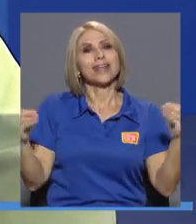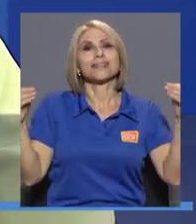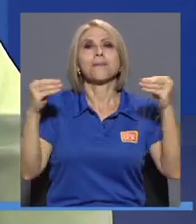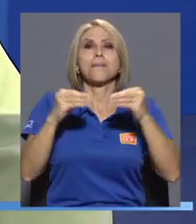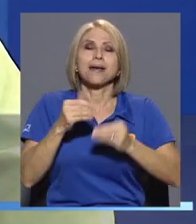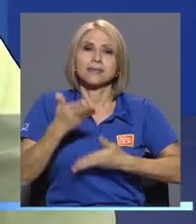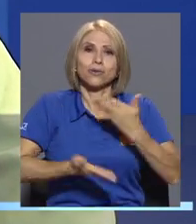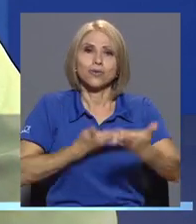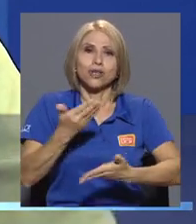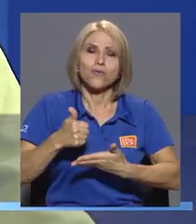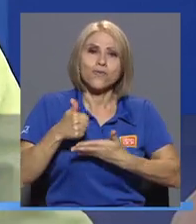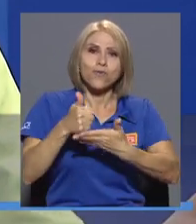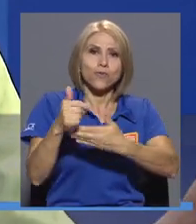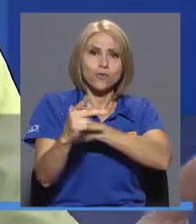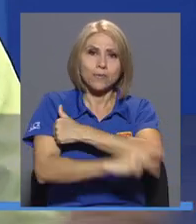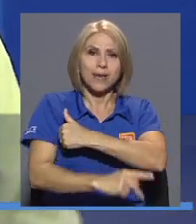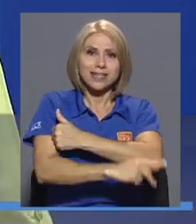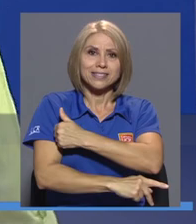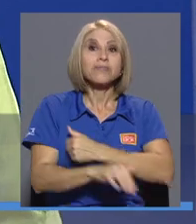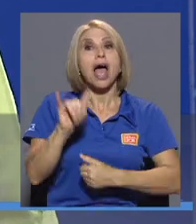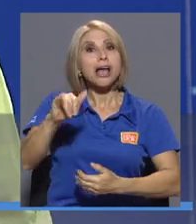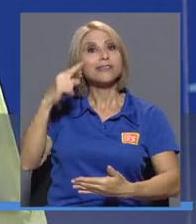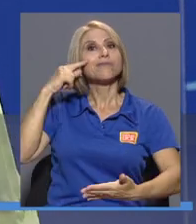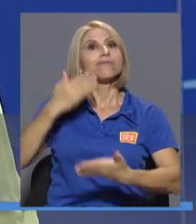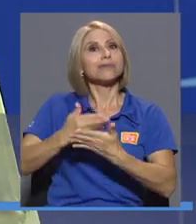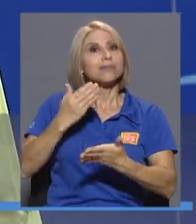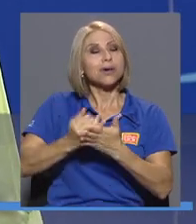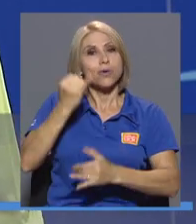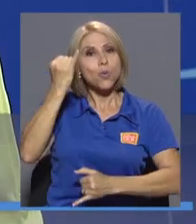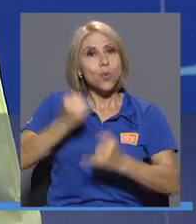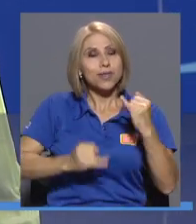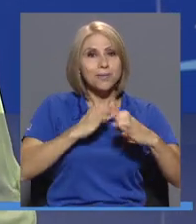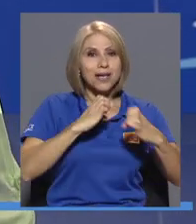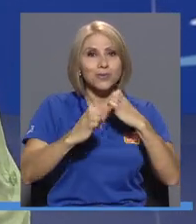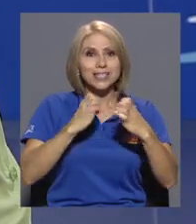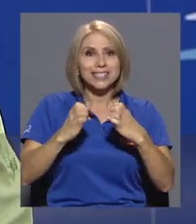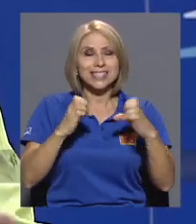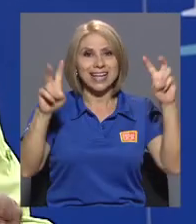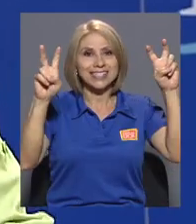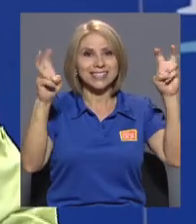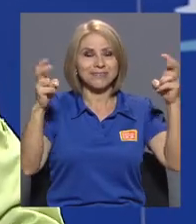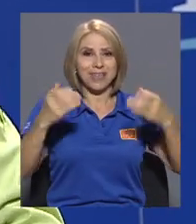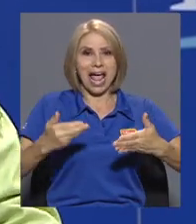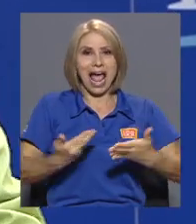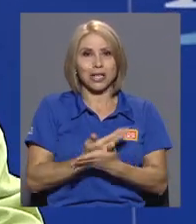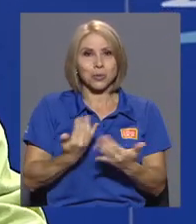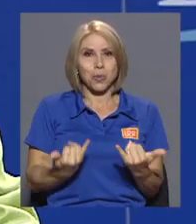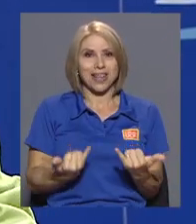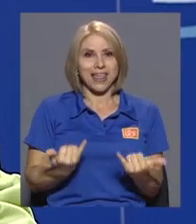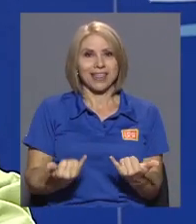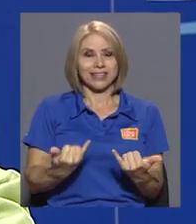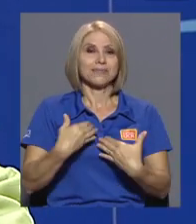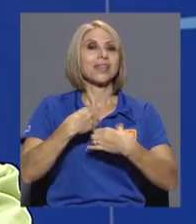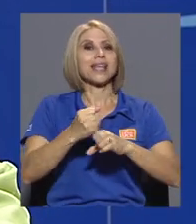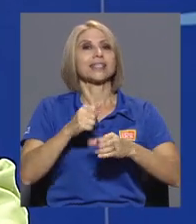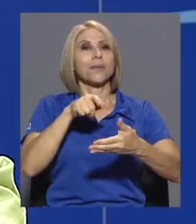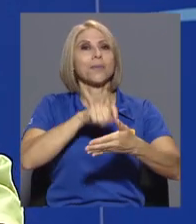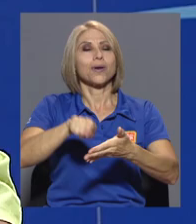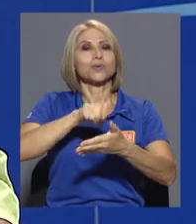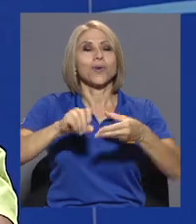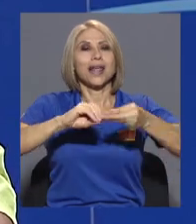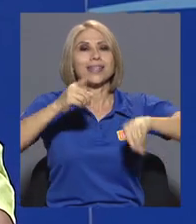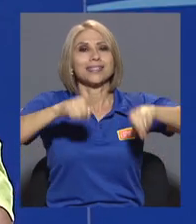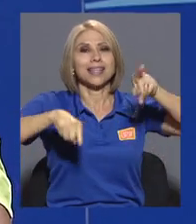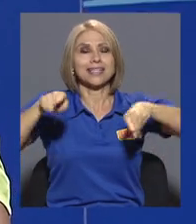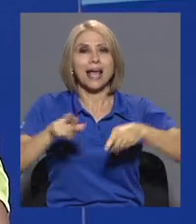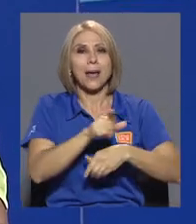contribuye al país así consta en la última encuesta actualidad es realizada por la escuela de estadística durante